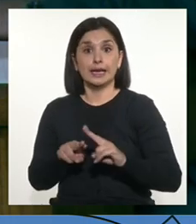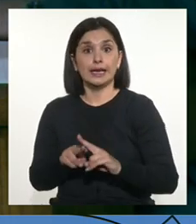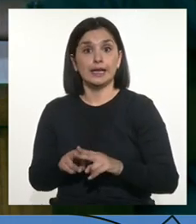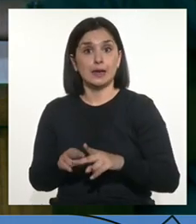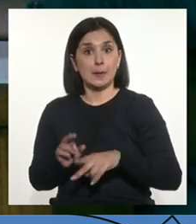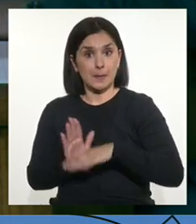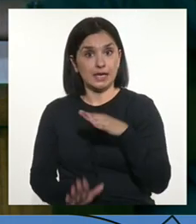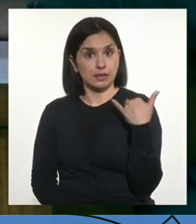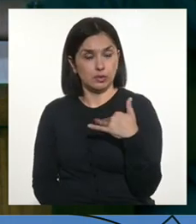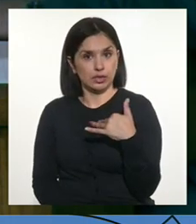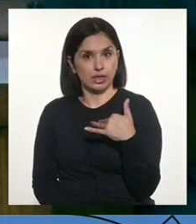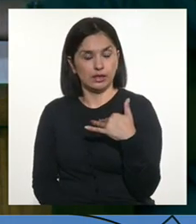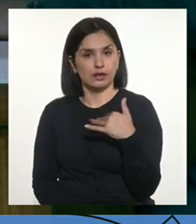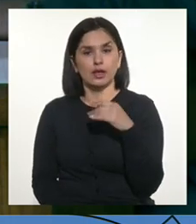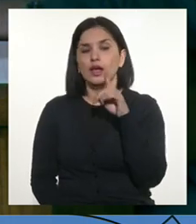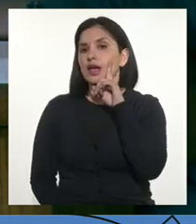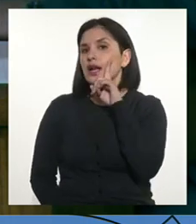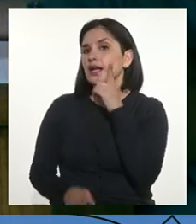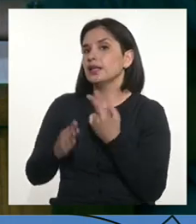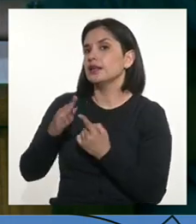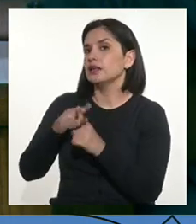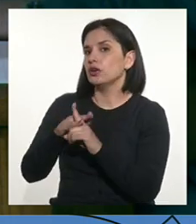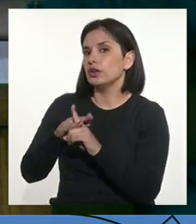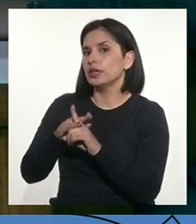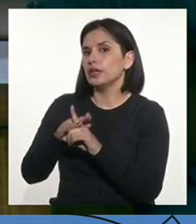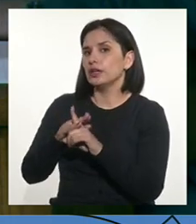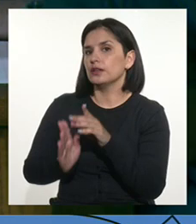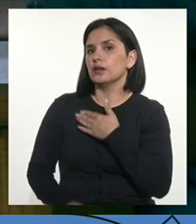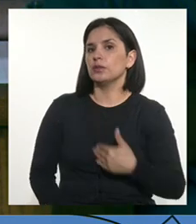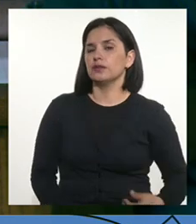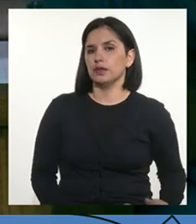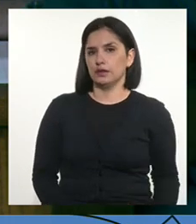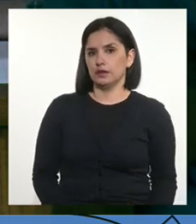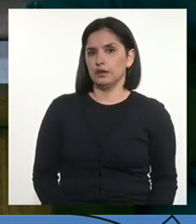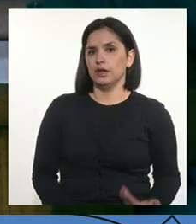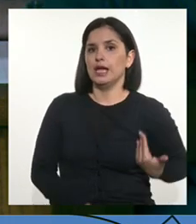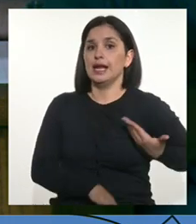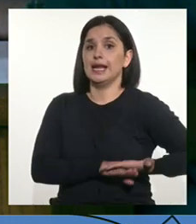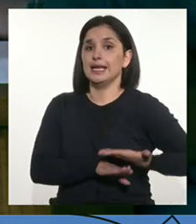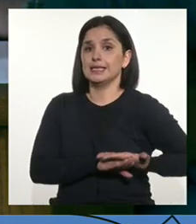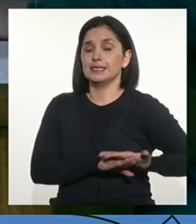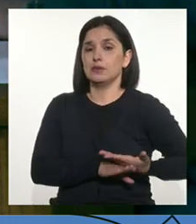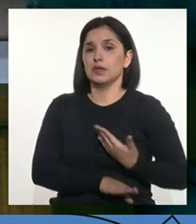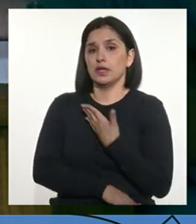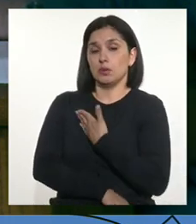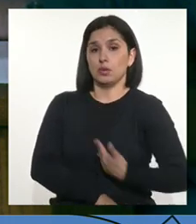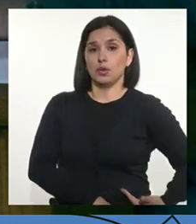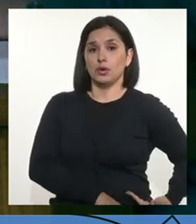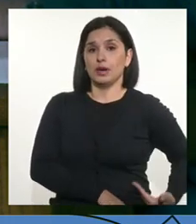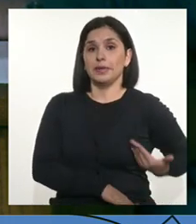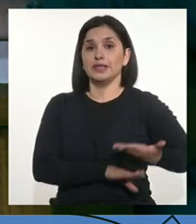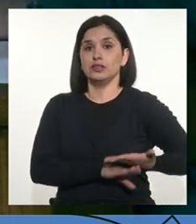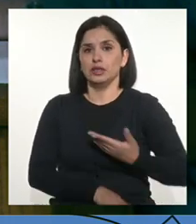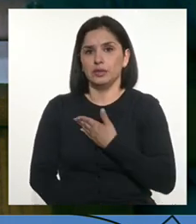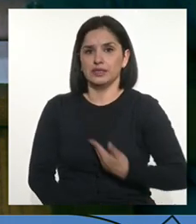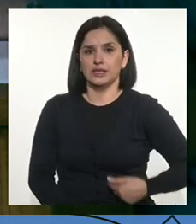importa en la que tiene iniciativa del ejecutivo la que se trata de un mensaje presidencial